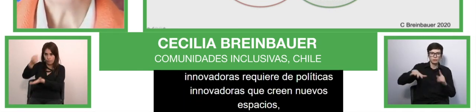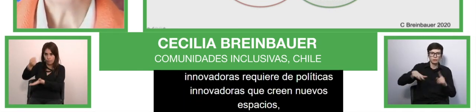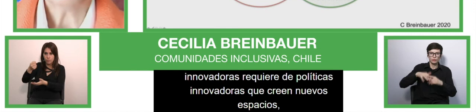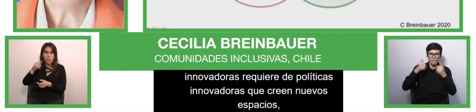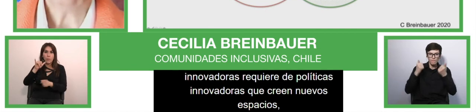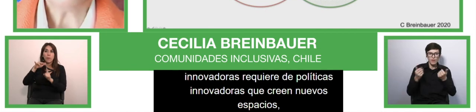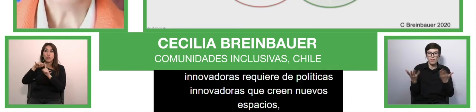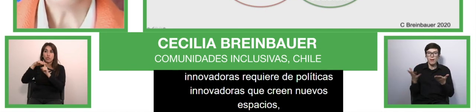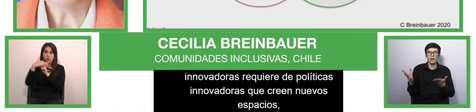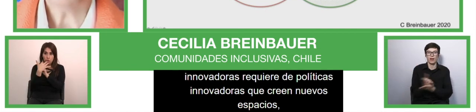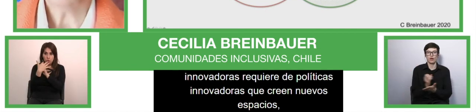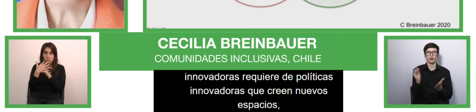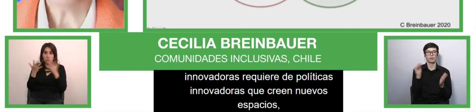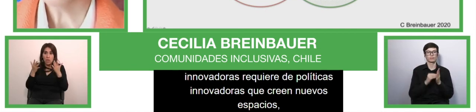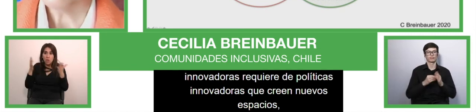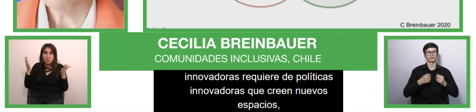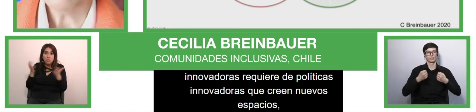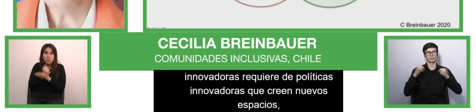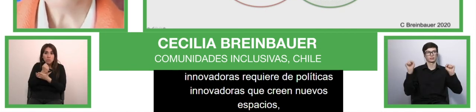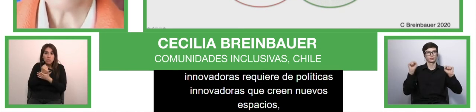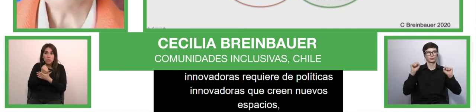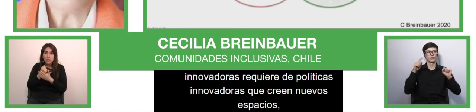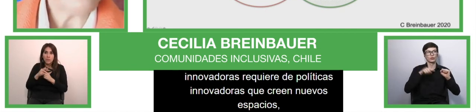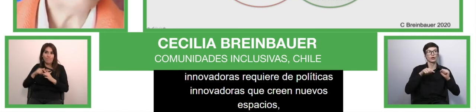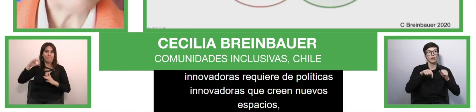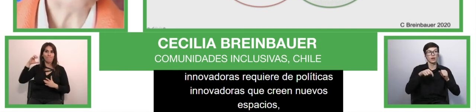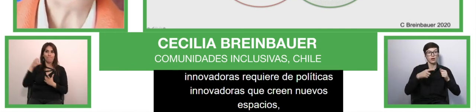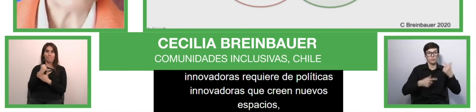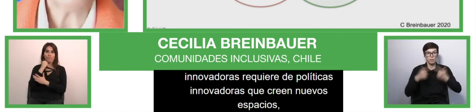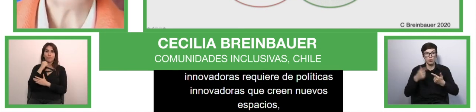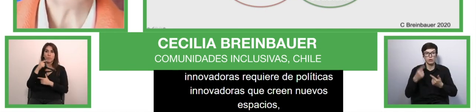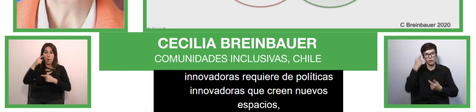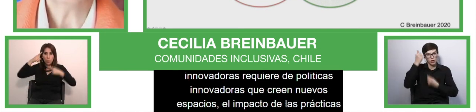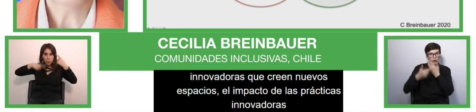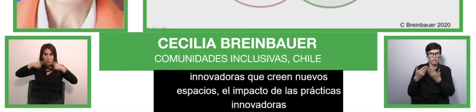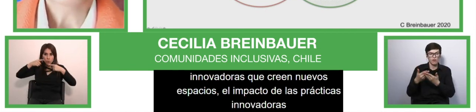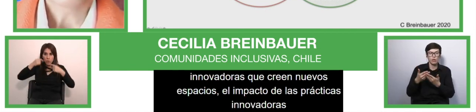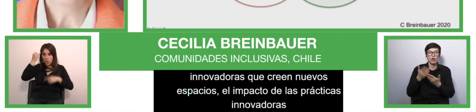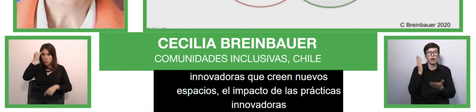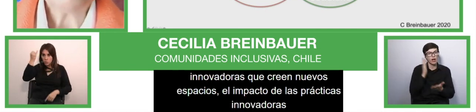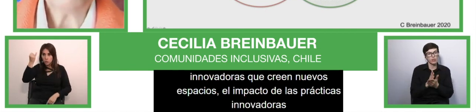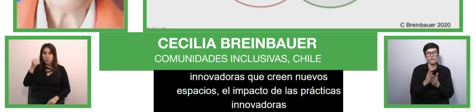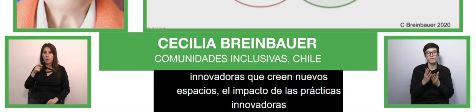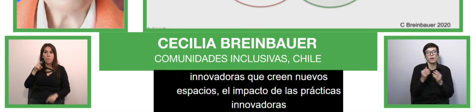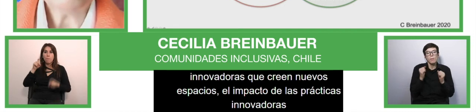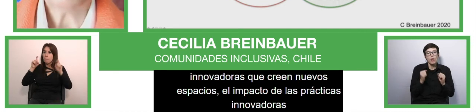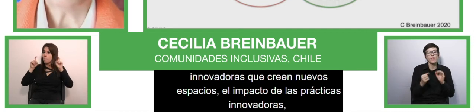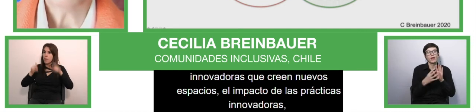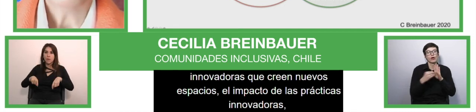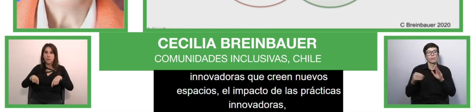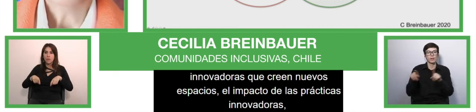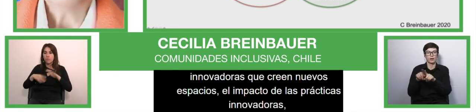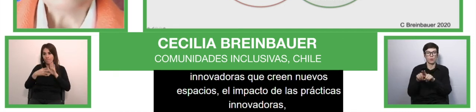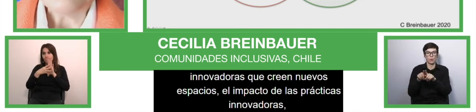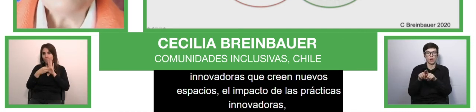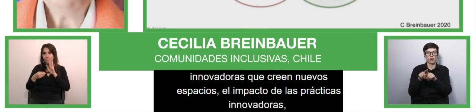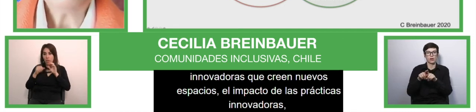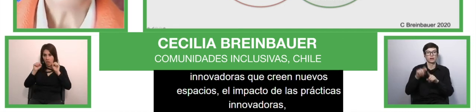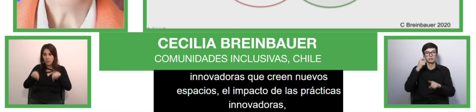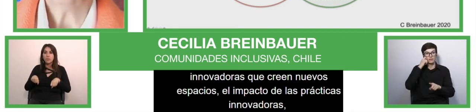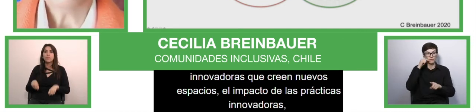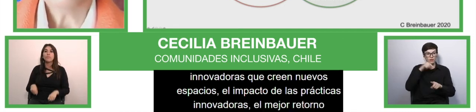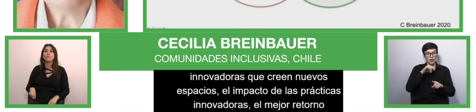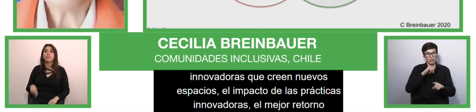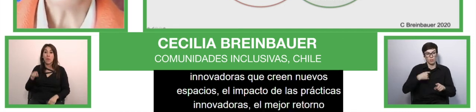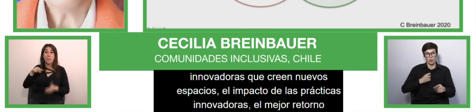impacto de las prácticas innovadoras debe ser medibles y respetable por cierto el mejor retorno de la